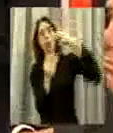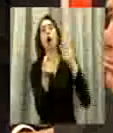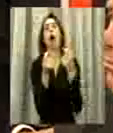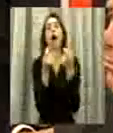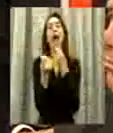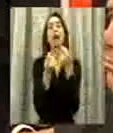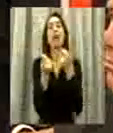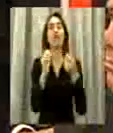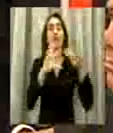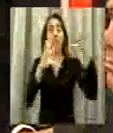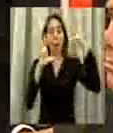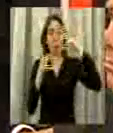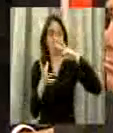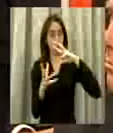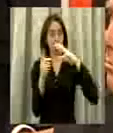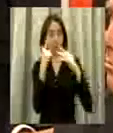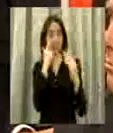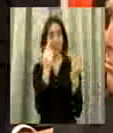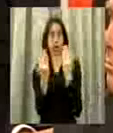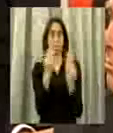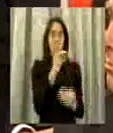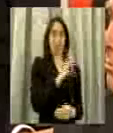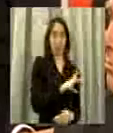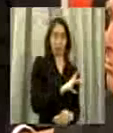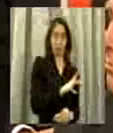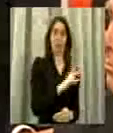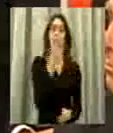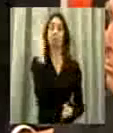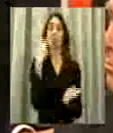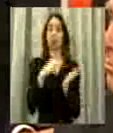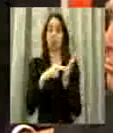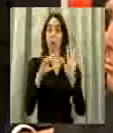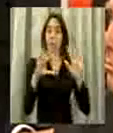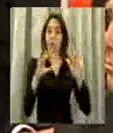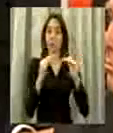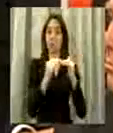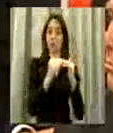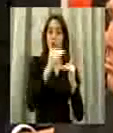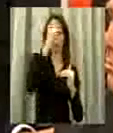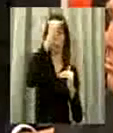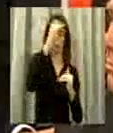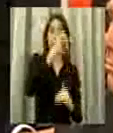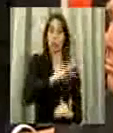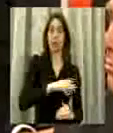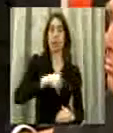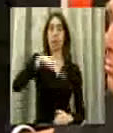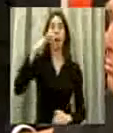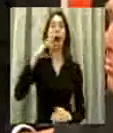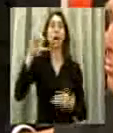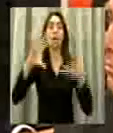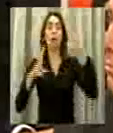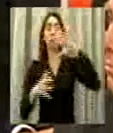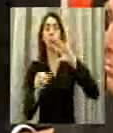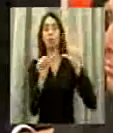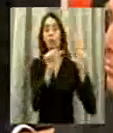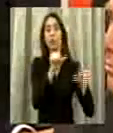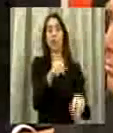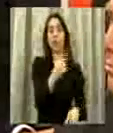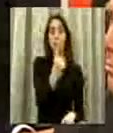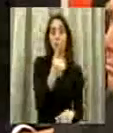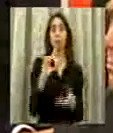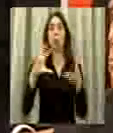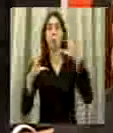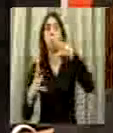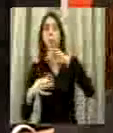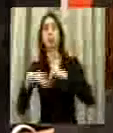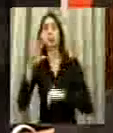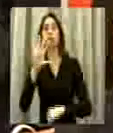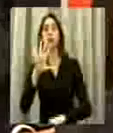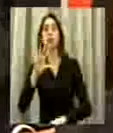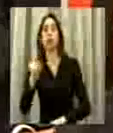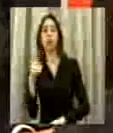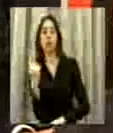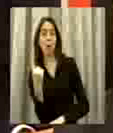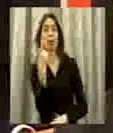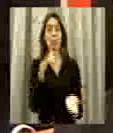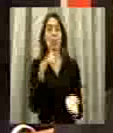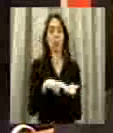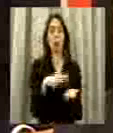mundial. En 2010 ya logramos crecer más que el mundo, 6,1 versus 5,1. En